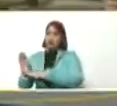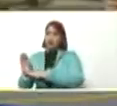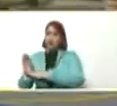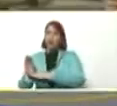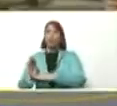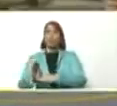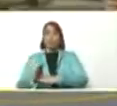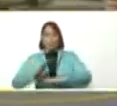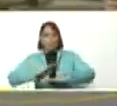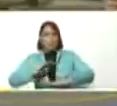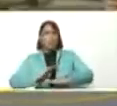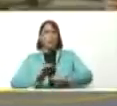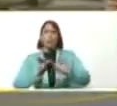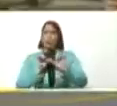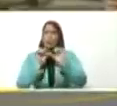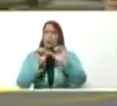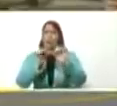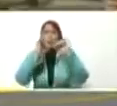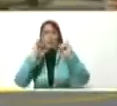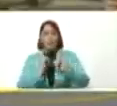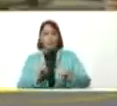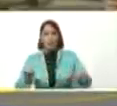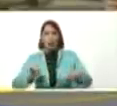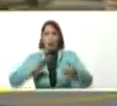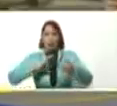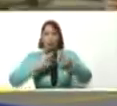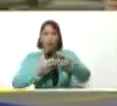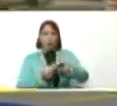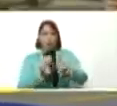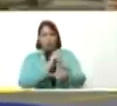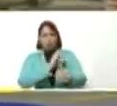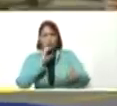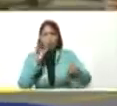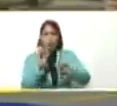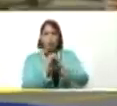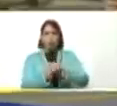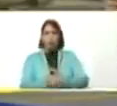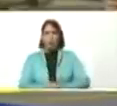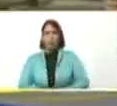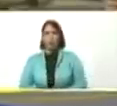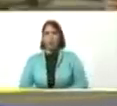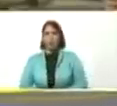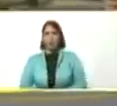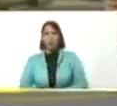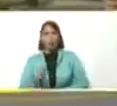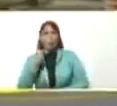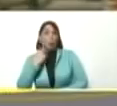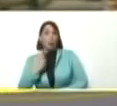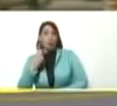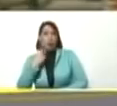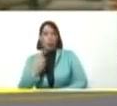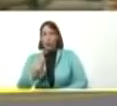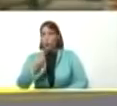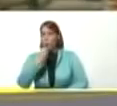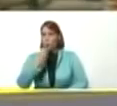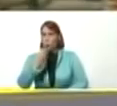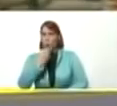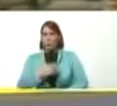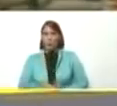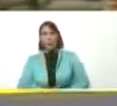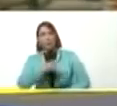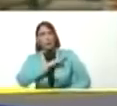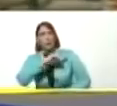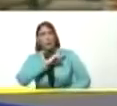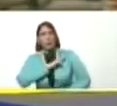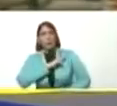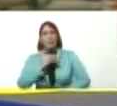autosustentable, feliz, adaptado a la cultura, a las costumbres, a la gastronomía, a la religión y a